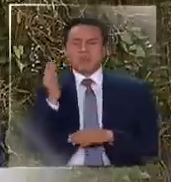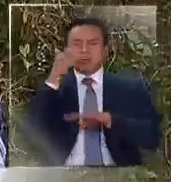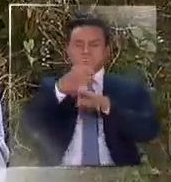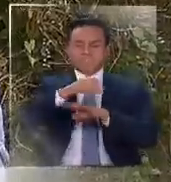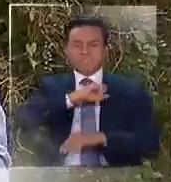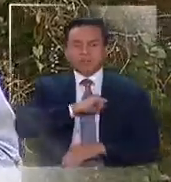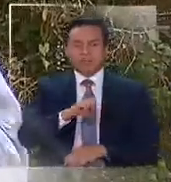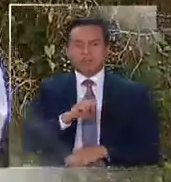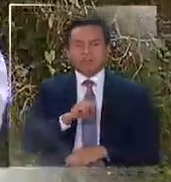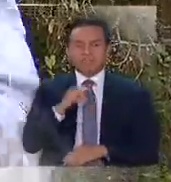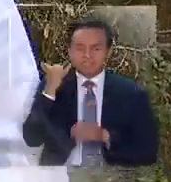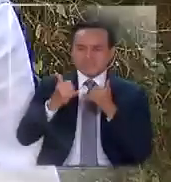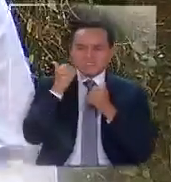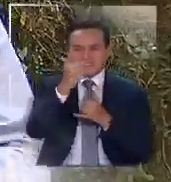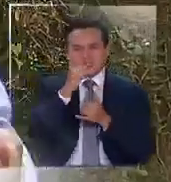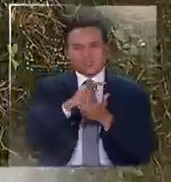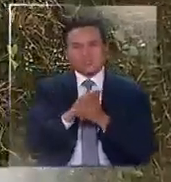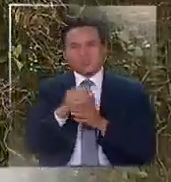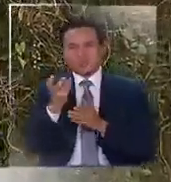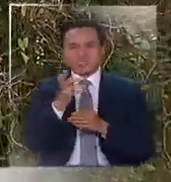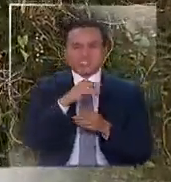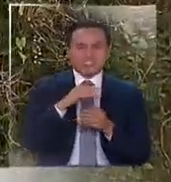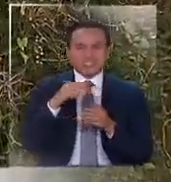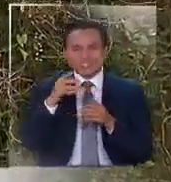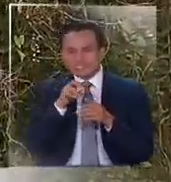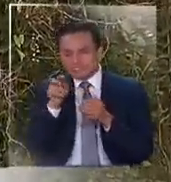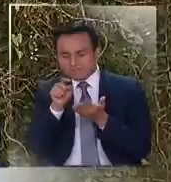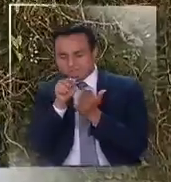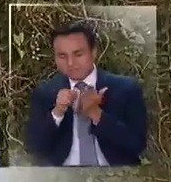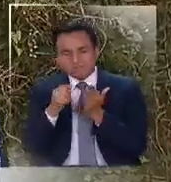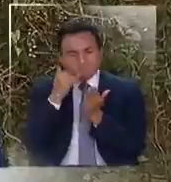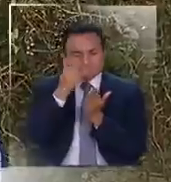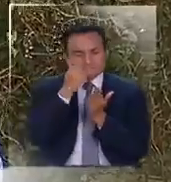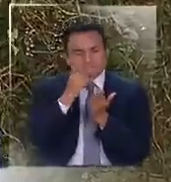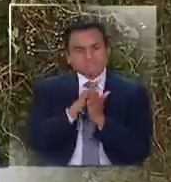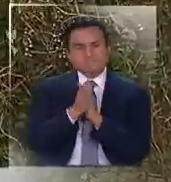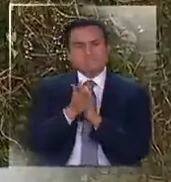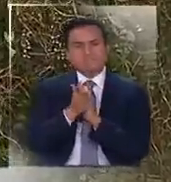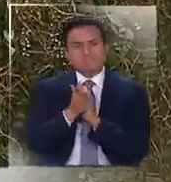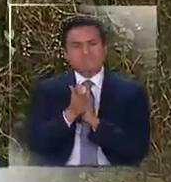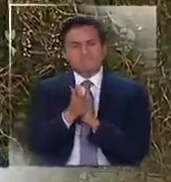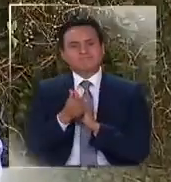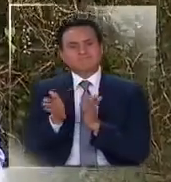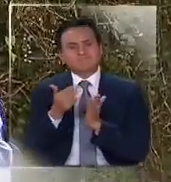Santiago. Puta, y me puse a llamar a todos los weones para afuera de la estación. Las tarjetas.